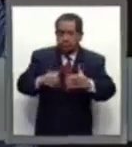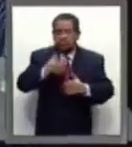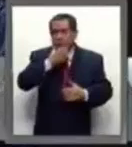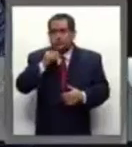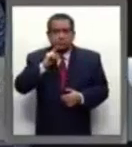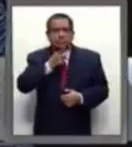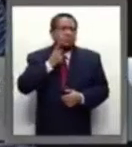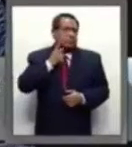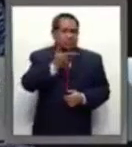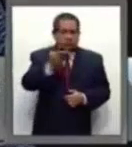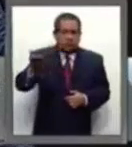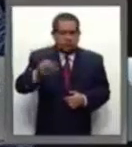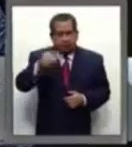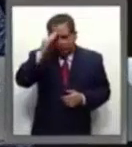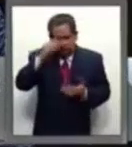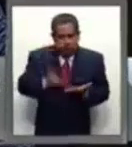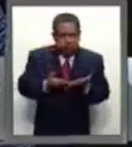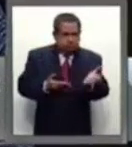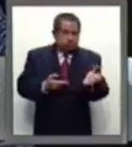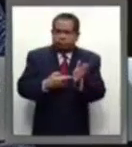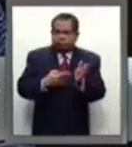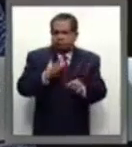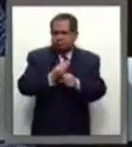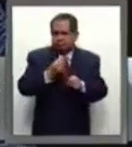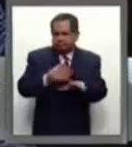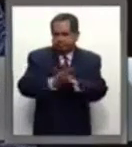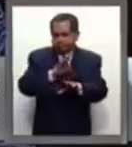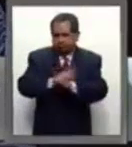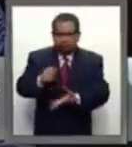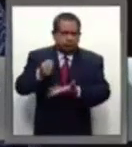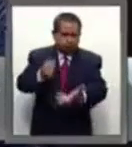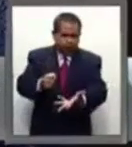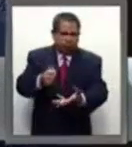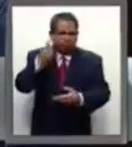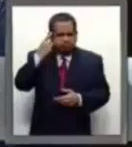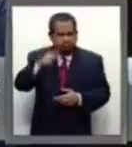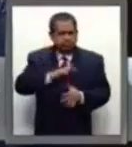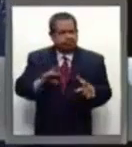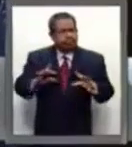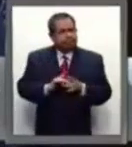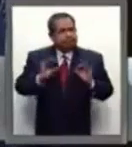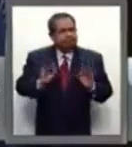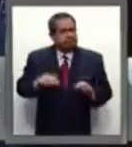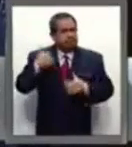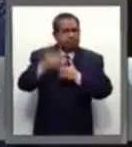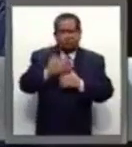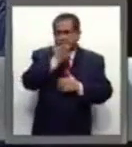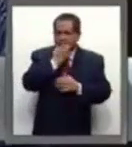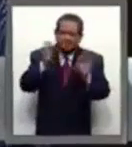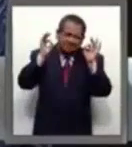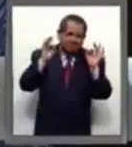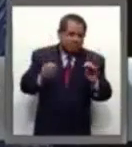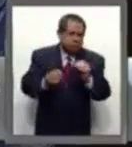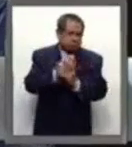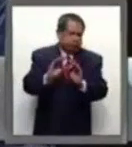diputados, pedimos consideren estas adecuaciones presupuestales para que podamos ser congruentes con el nuevo modelo educativo